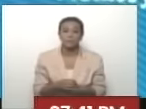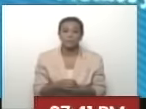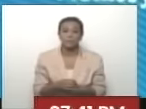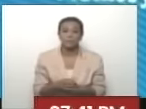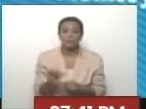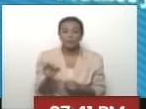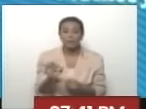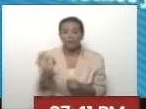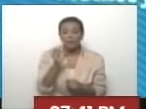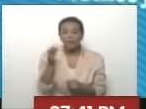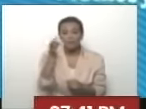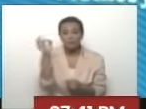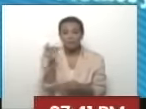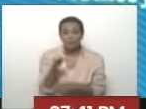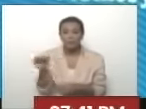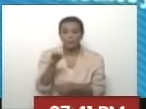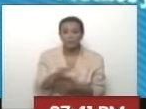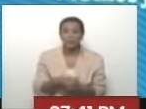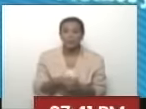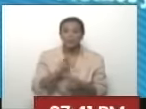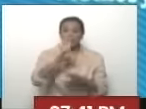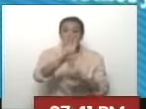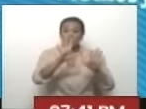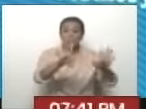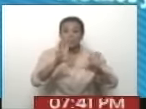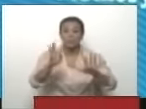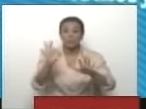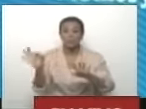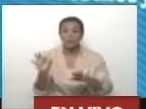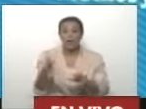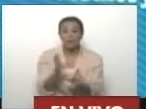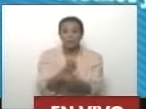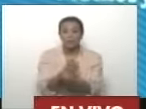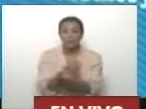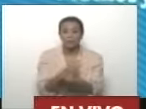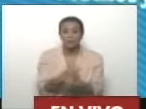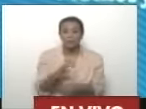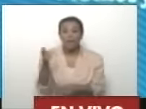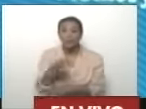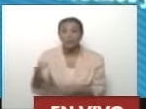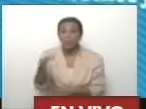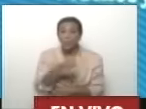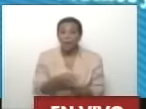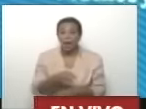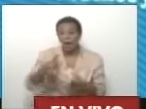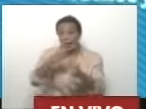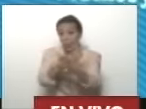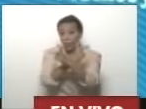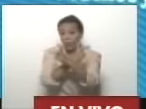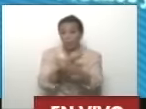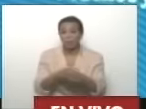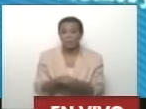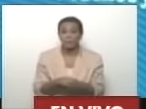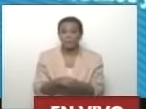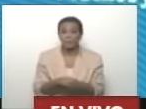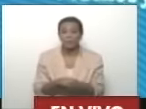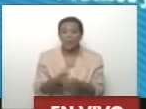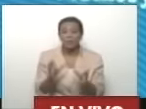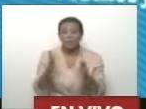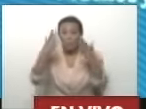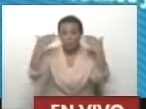Afganistán, son 119. Albania, Argelia, Andorra, Angola, Antigua y